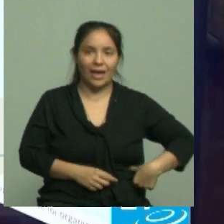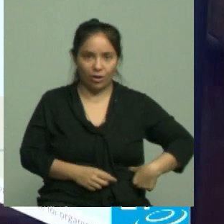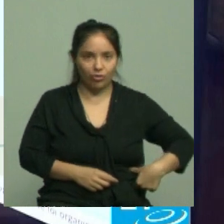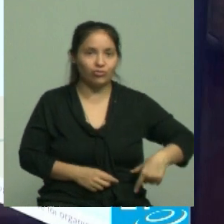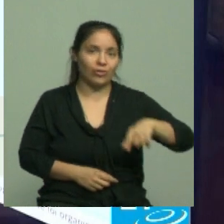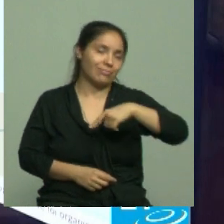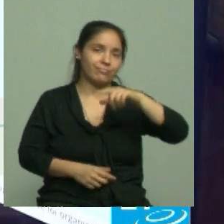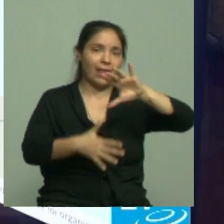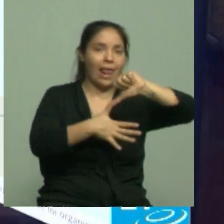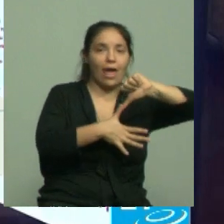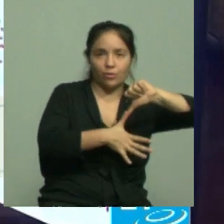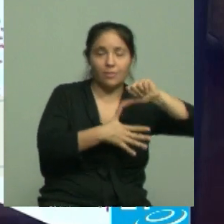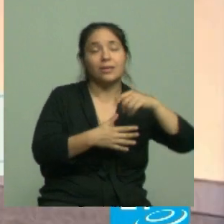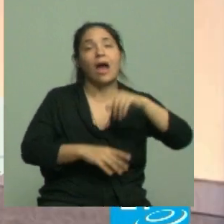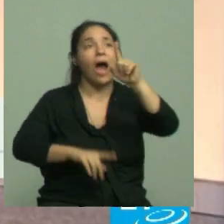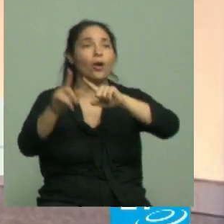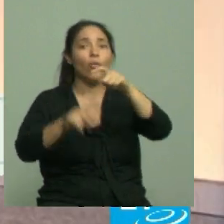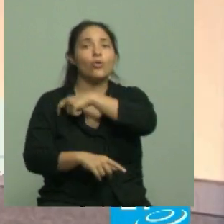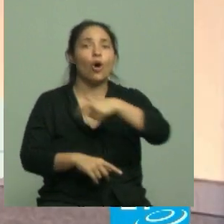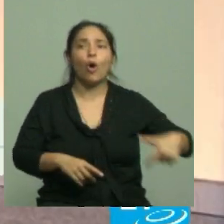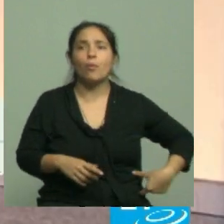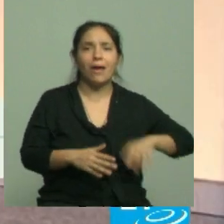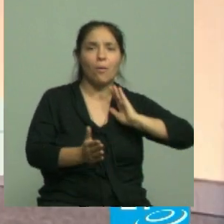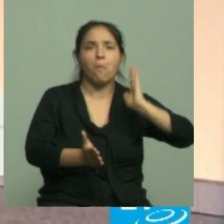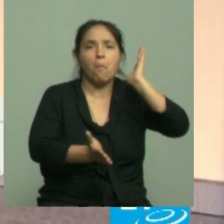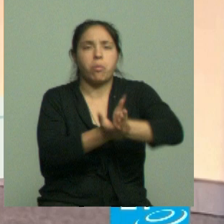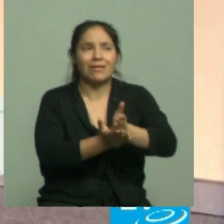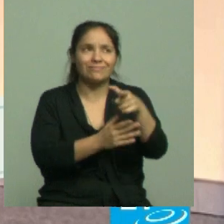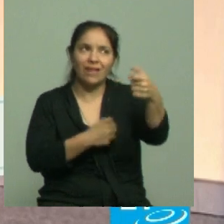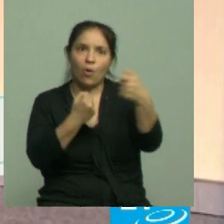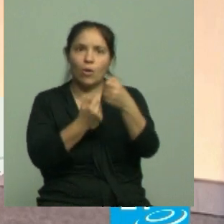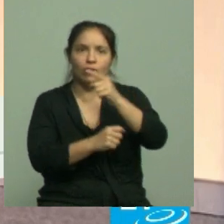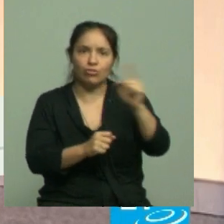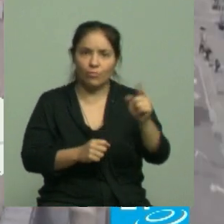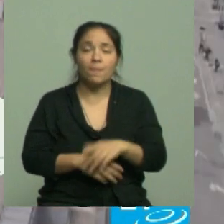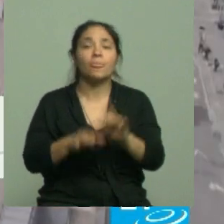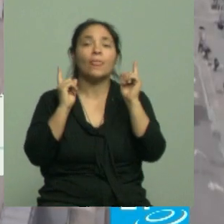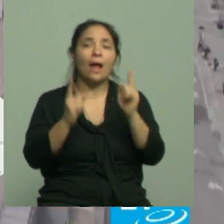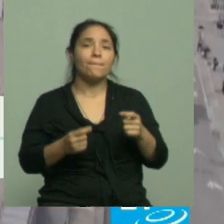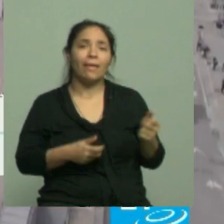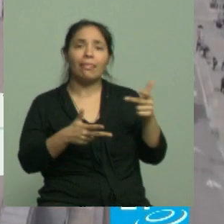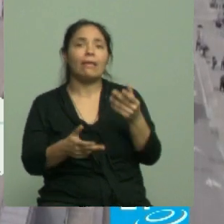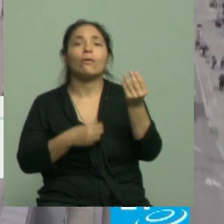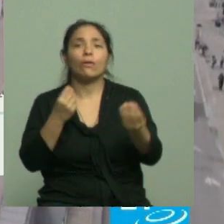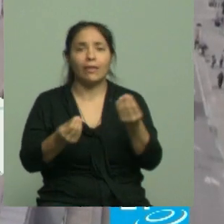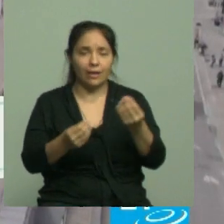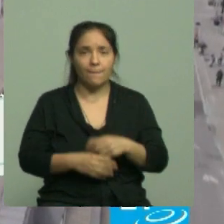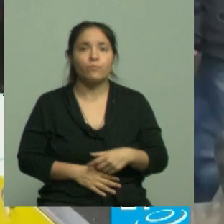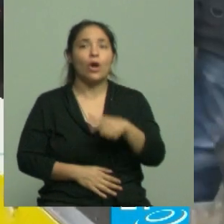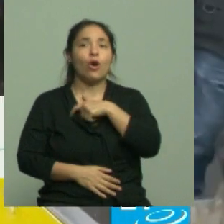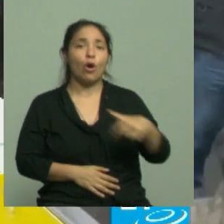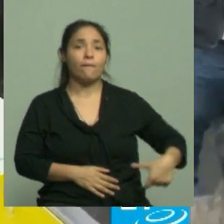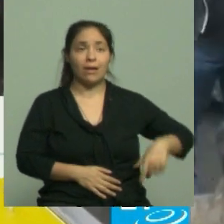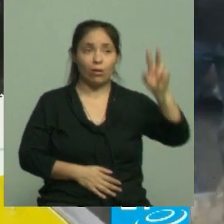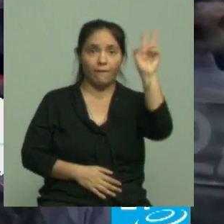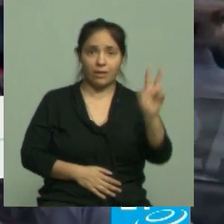autoritarios, que obviamente no comulga con ellos, incluso citó algunos, pero también hay que decir que hizo referencia a el gobierno de Venezuela,